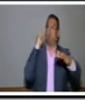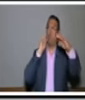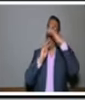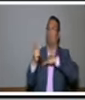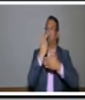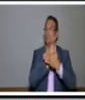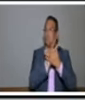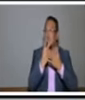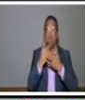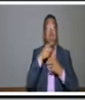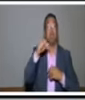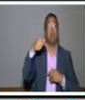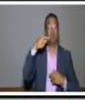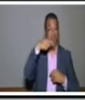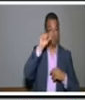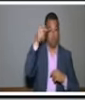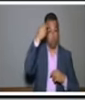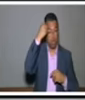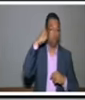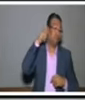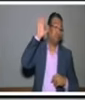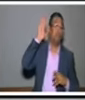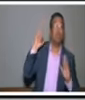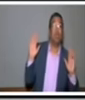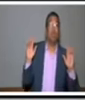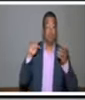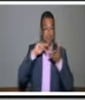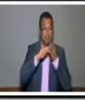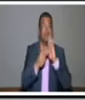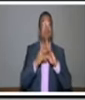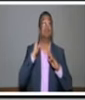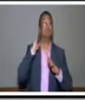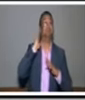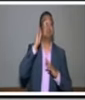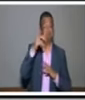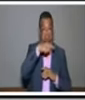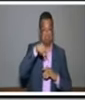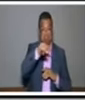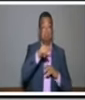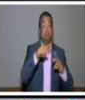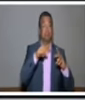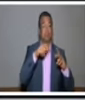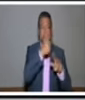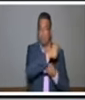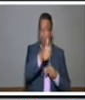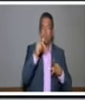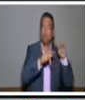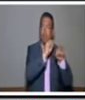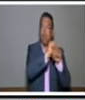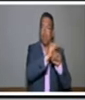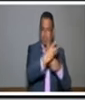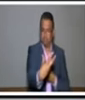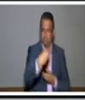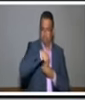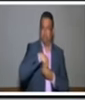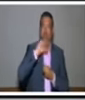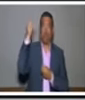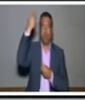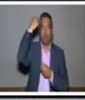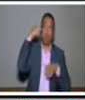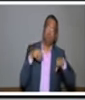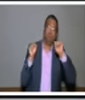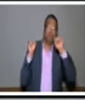gobierno no escucha a los trabajadores. Hasta que tengamos un gobierno de los trabajadores, que en educación son los maestros y los que trabajan en educación, y en energía